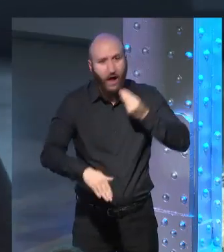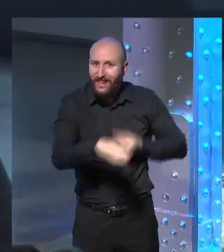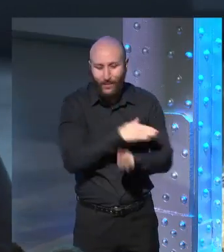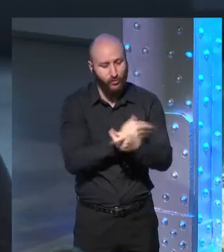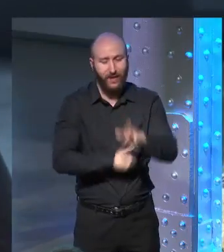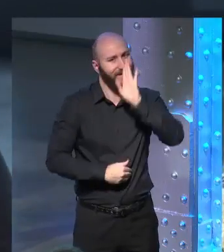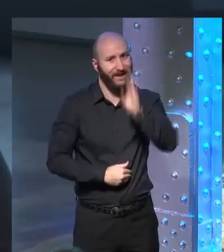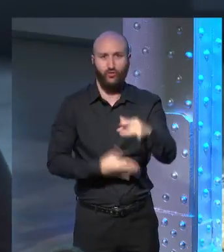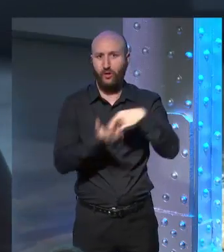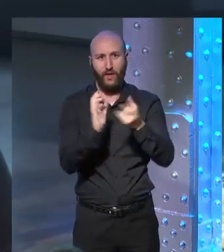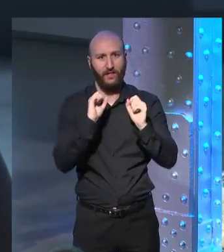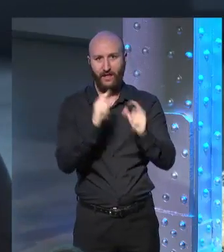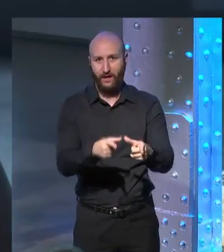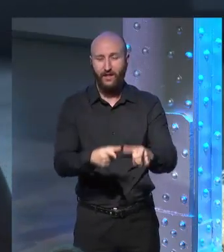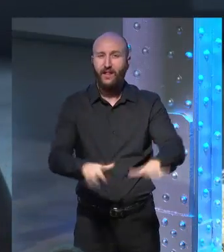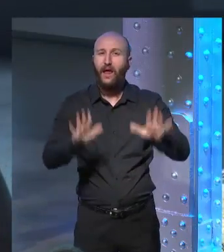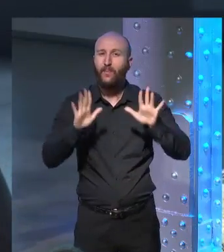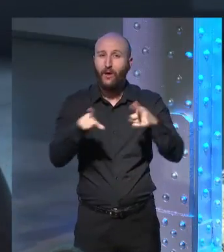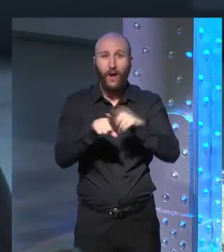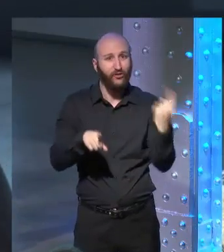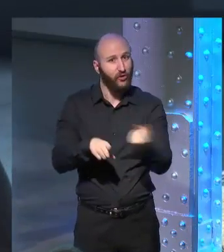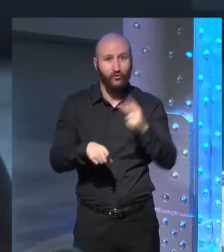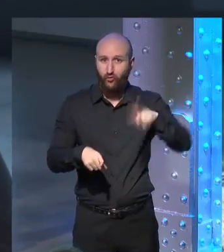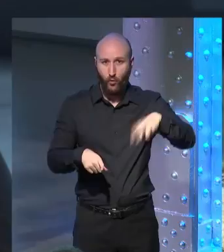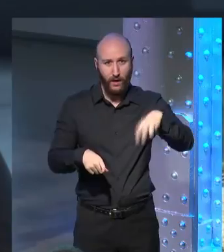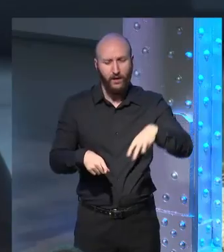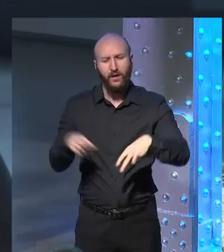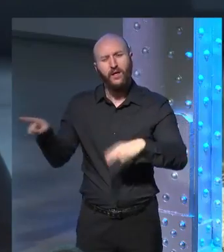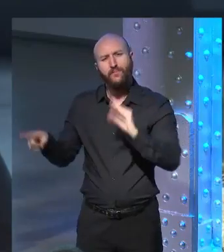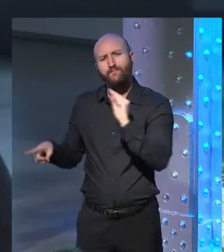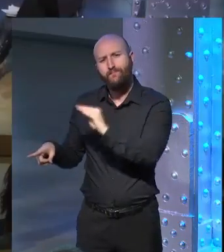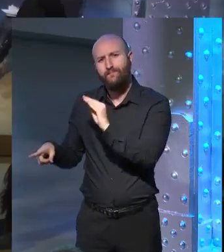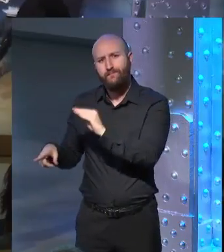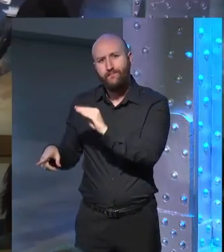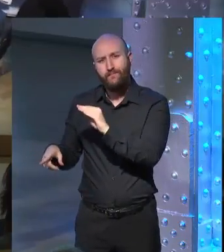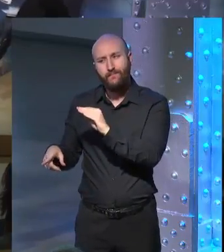nacen. Pero no dejarles solos. ¿Y crees que, Javier,